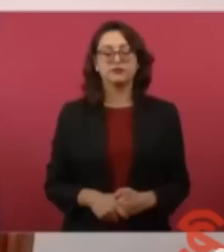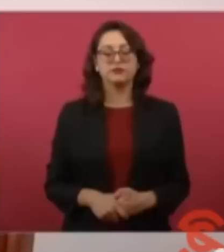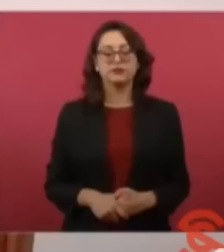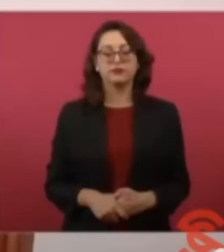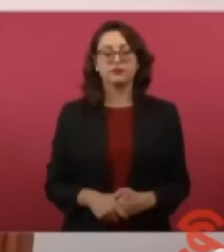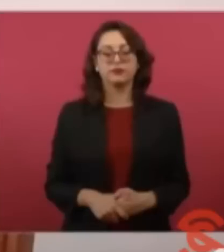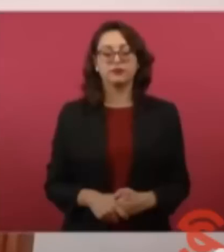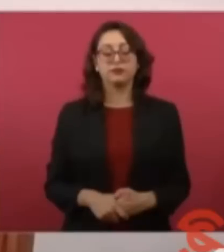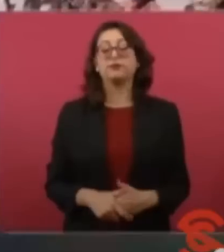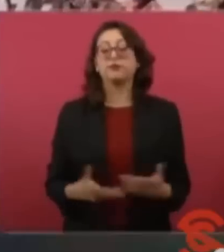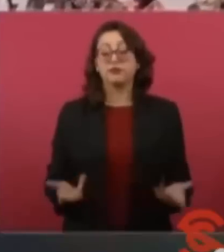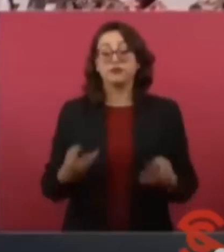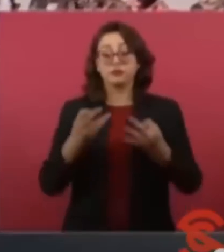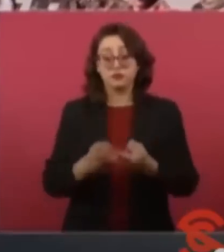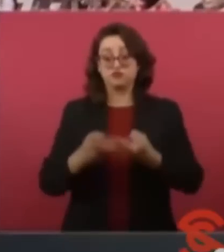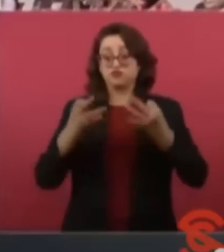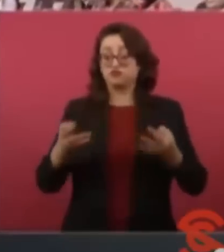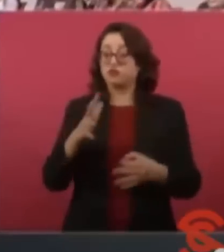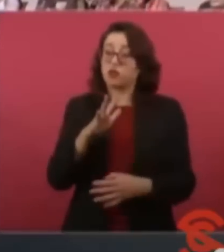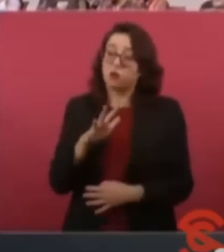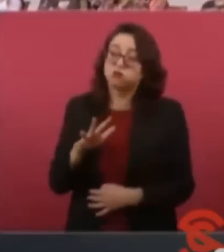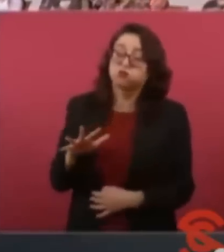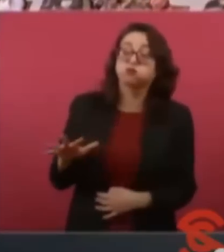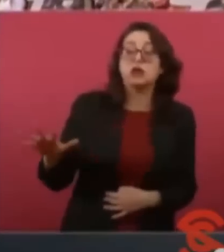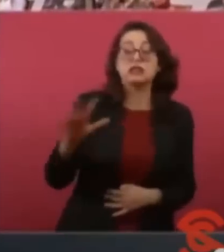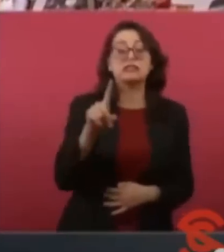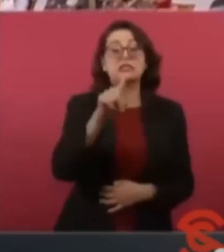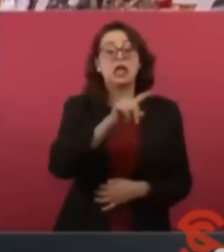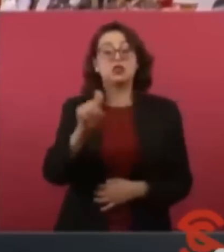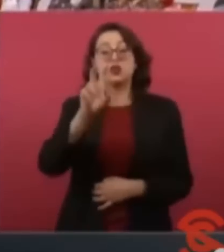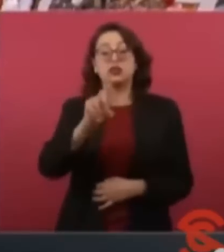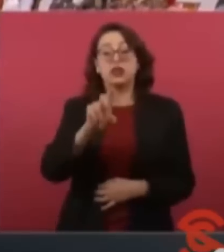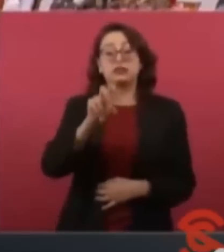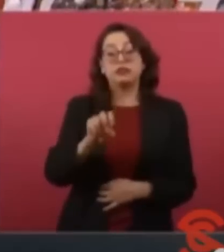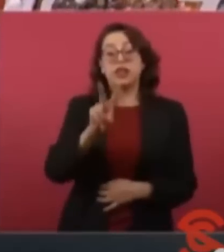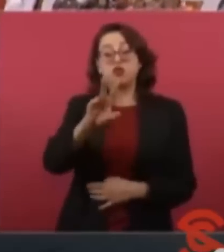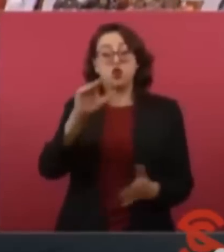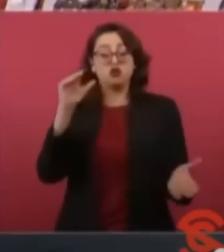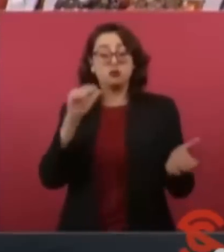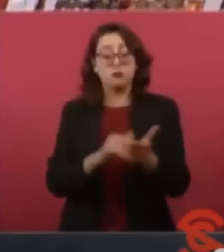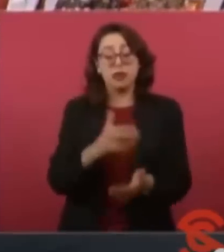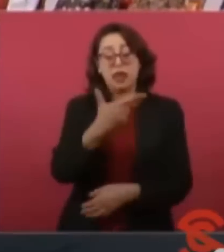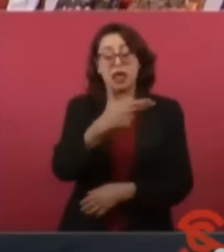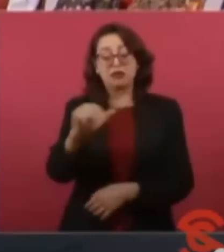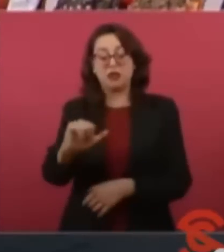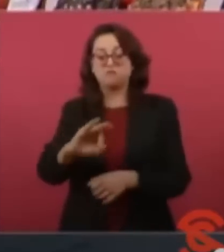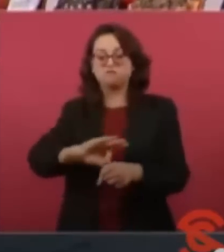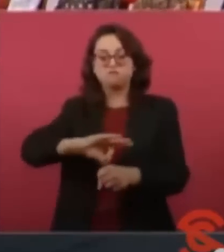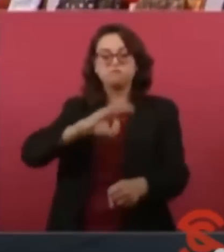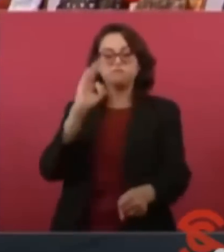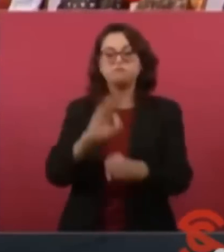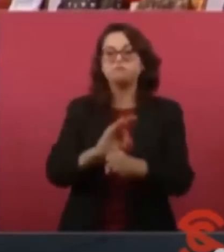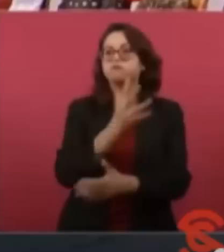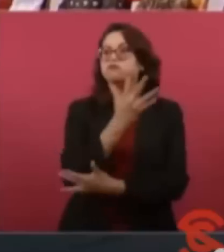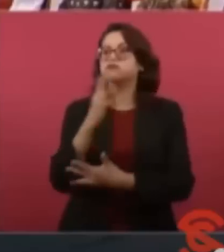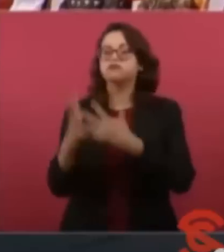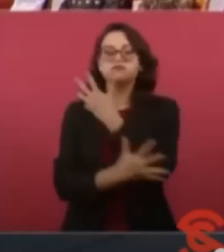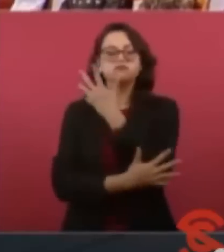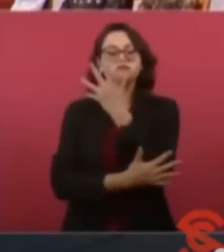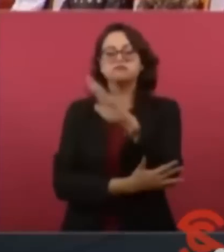como reservas naturales y están en proceso 4 millones más, con lo